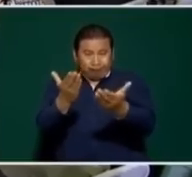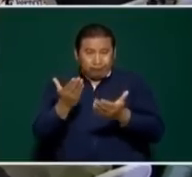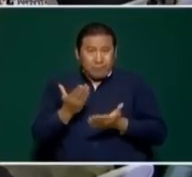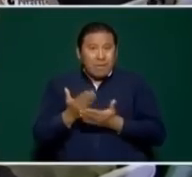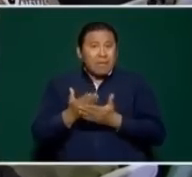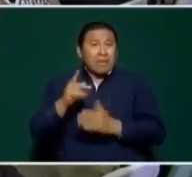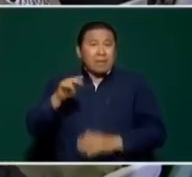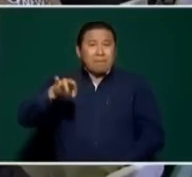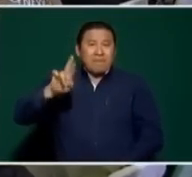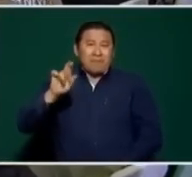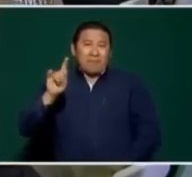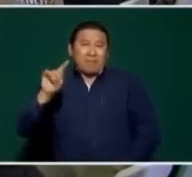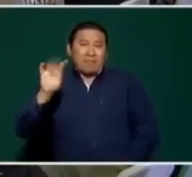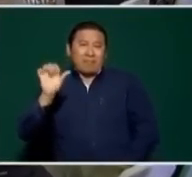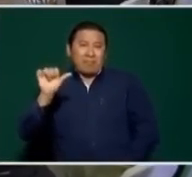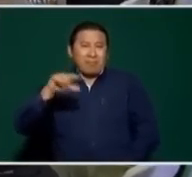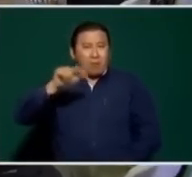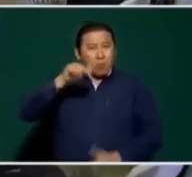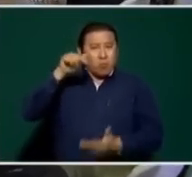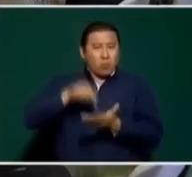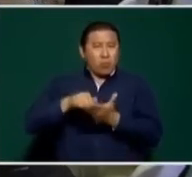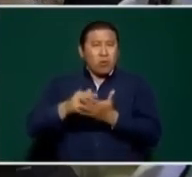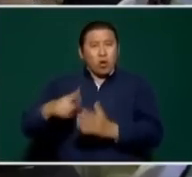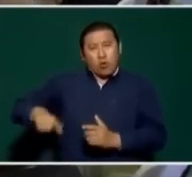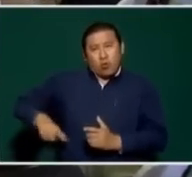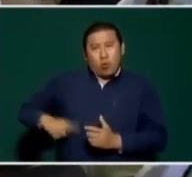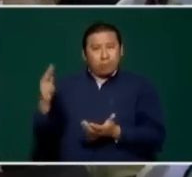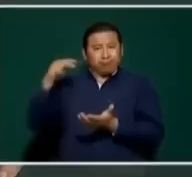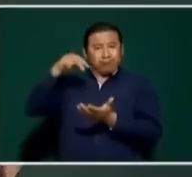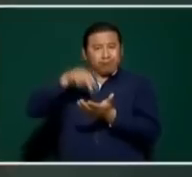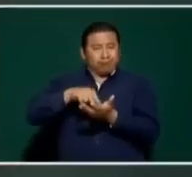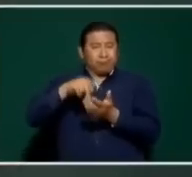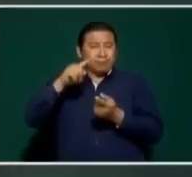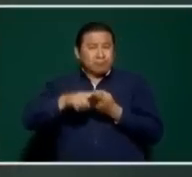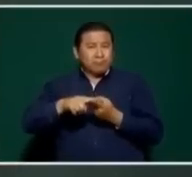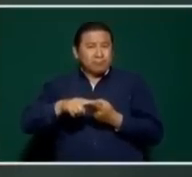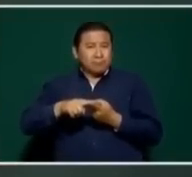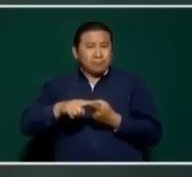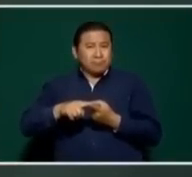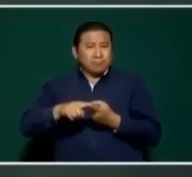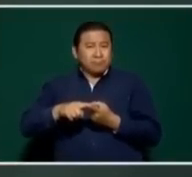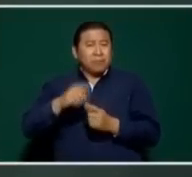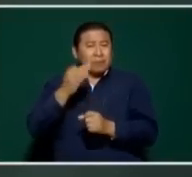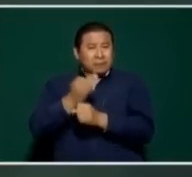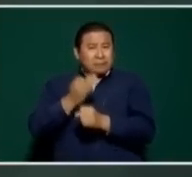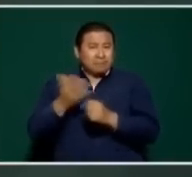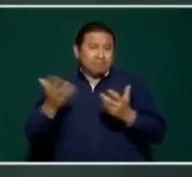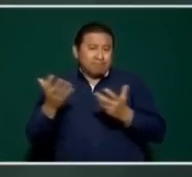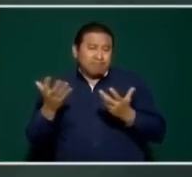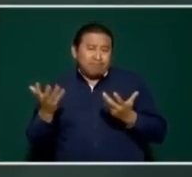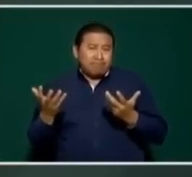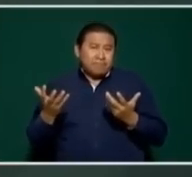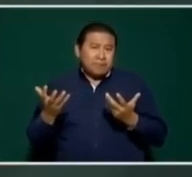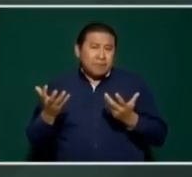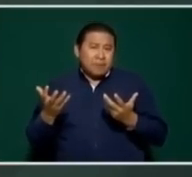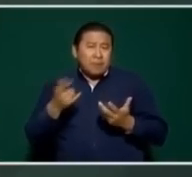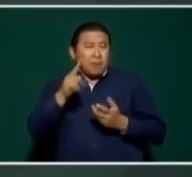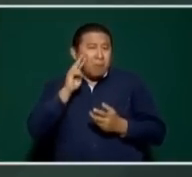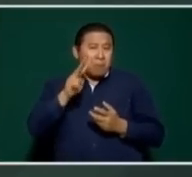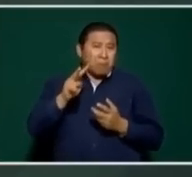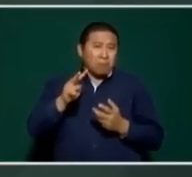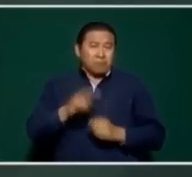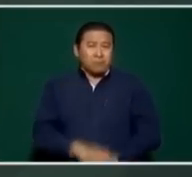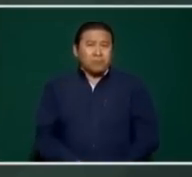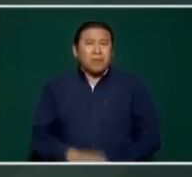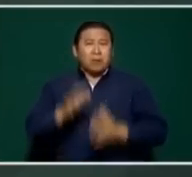ser en el Vidanta, ¿no? Va a estar el señor gobernador, y lo que vamos a tratar ahí es casi lo que